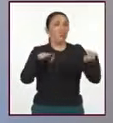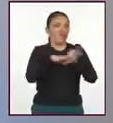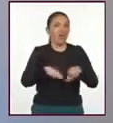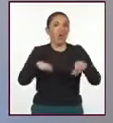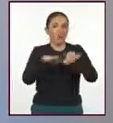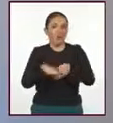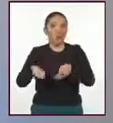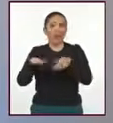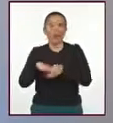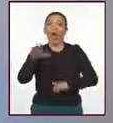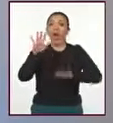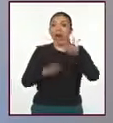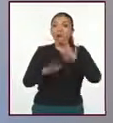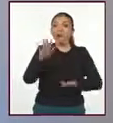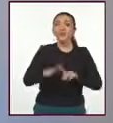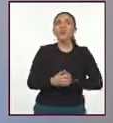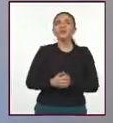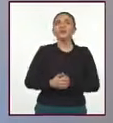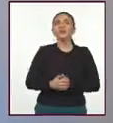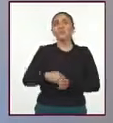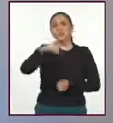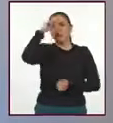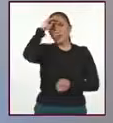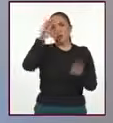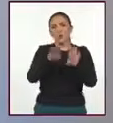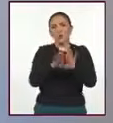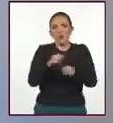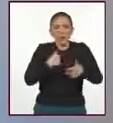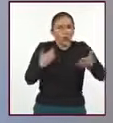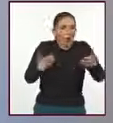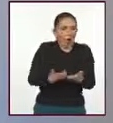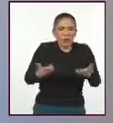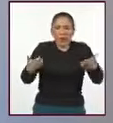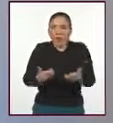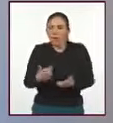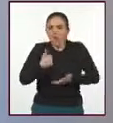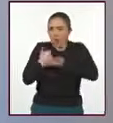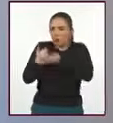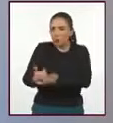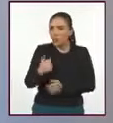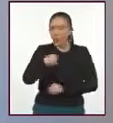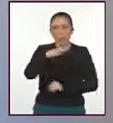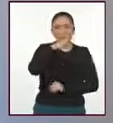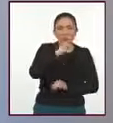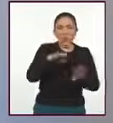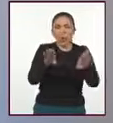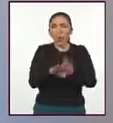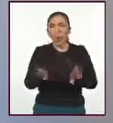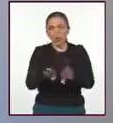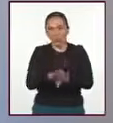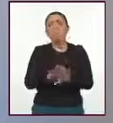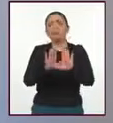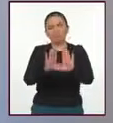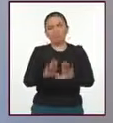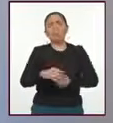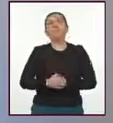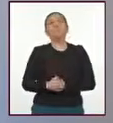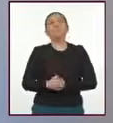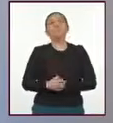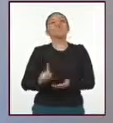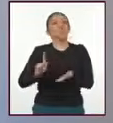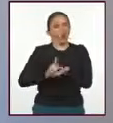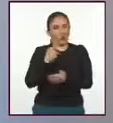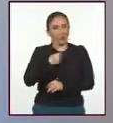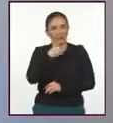en ocasiones uno se queda como, que no sé cómo hacerle, no tengo las herramientas, pero pues, y reitero un poco lo de